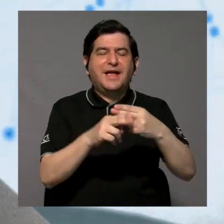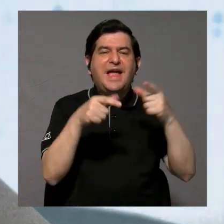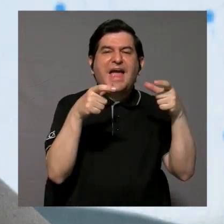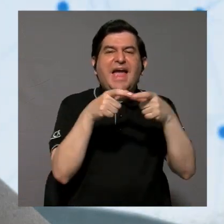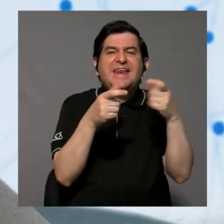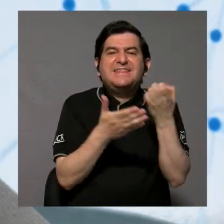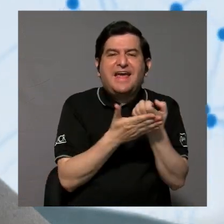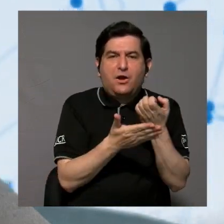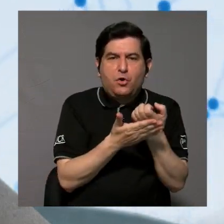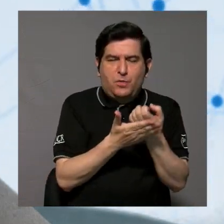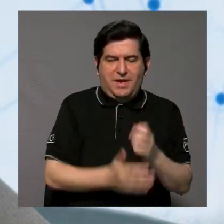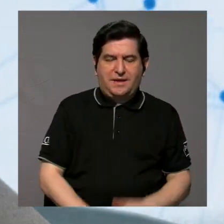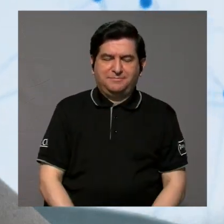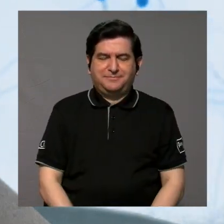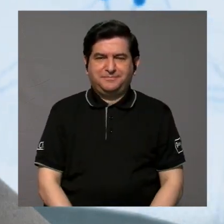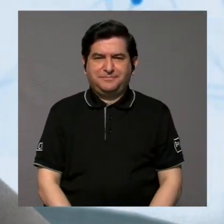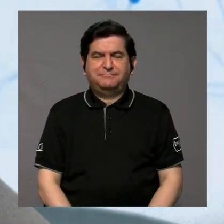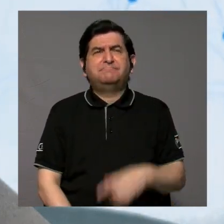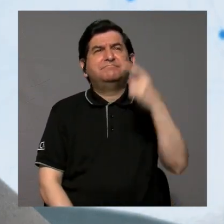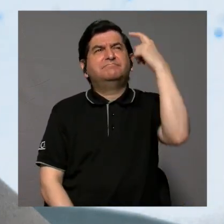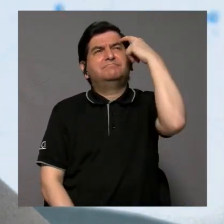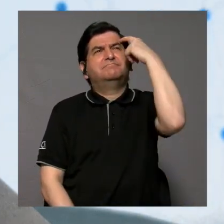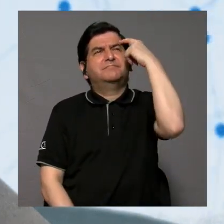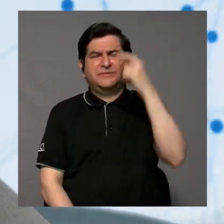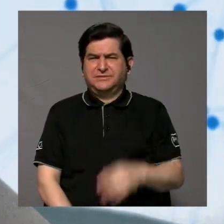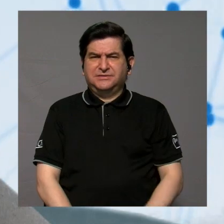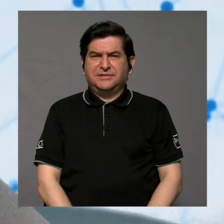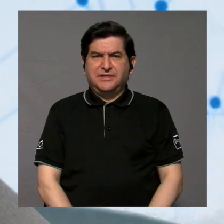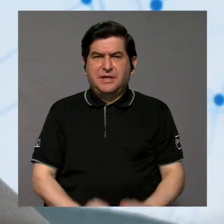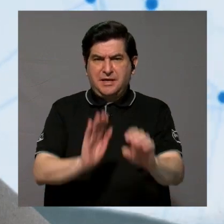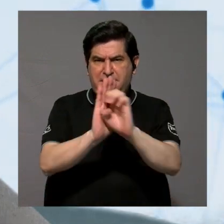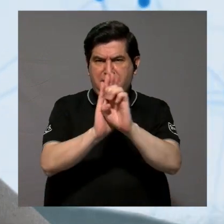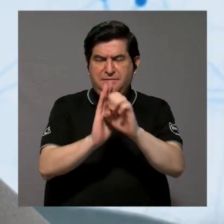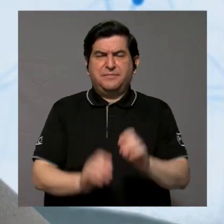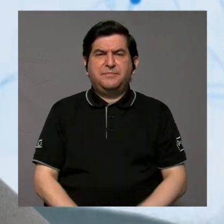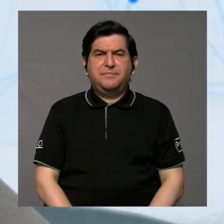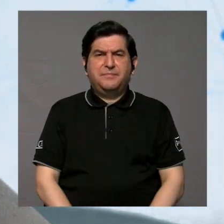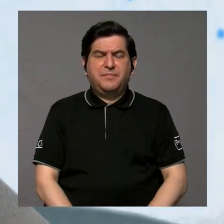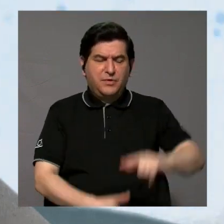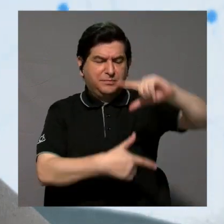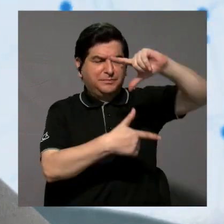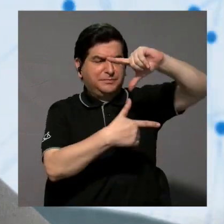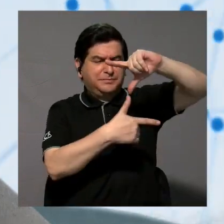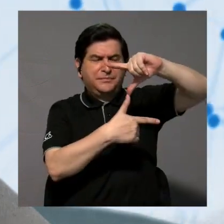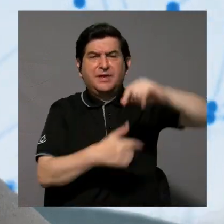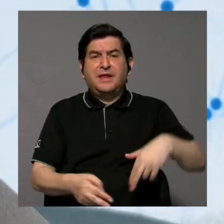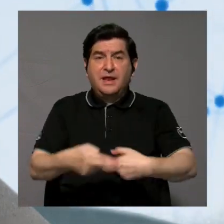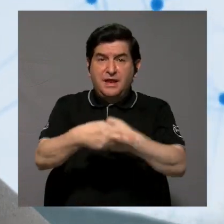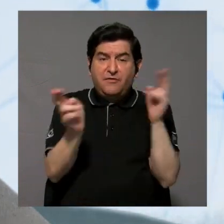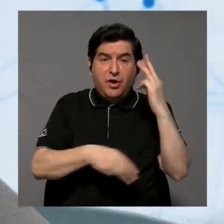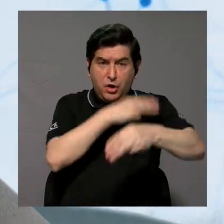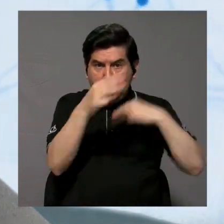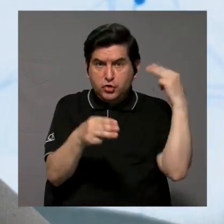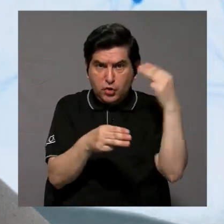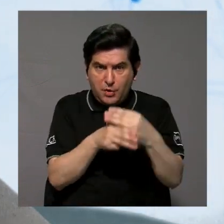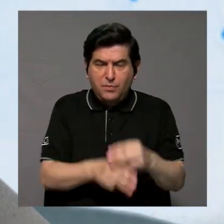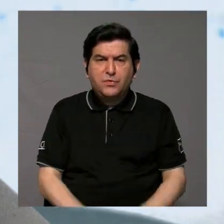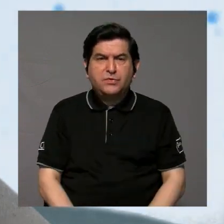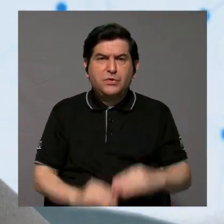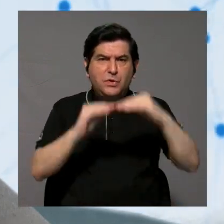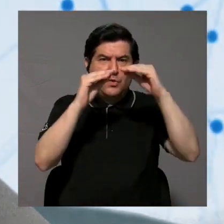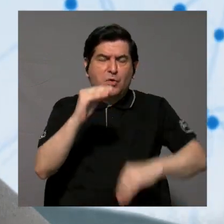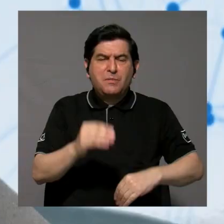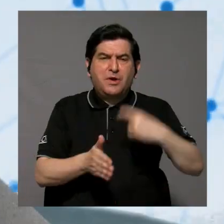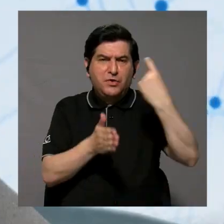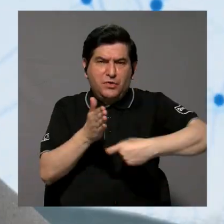élites económicas. Entonces, cuando nosotros pensamos por qué, por ejemplo, siendo América Central una de las regiones del mundo con la menor